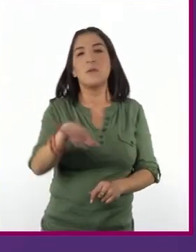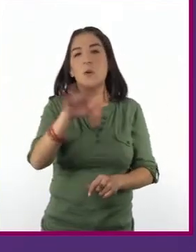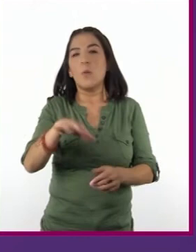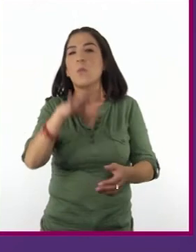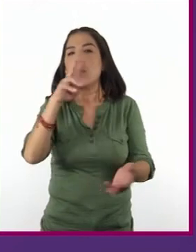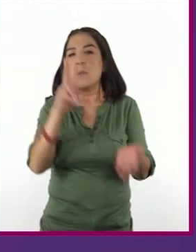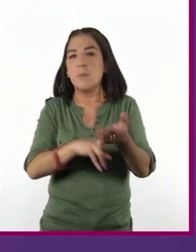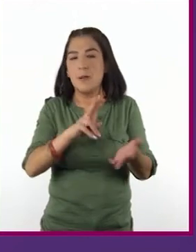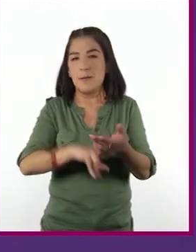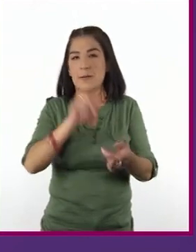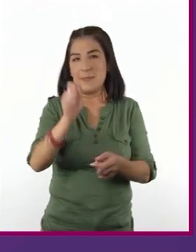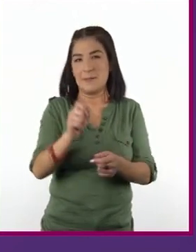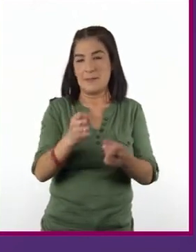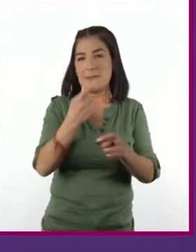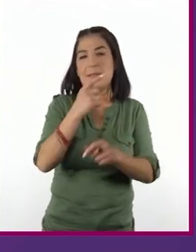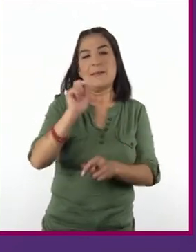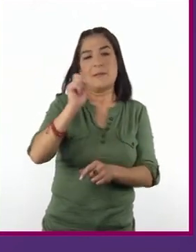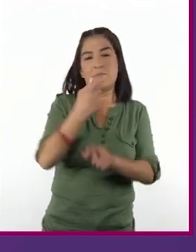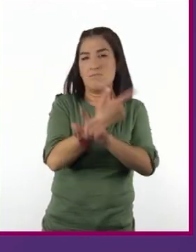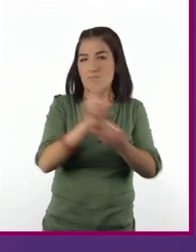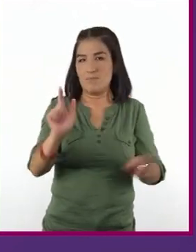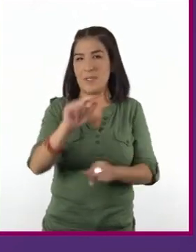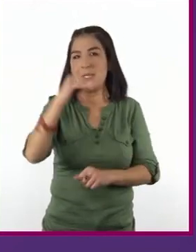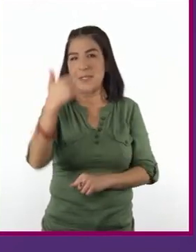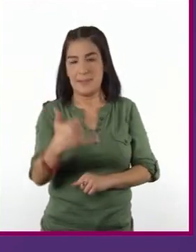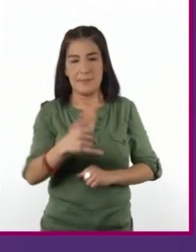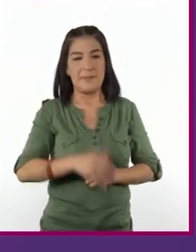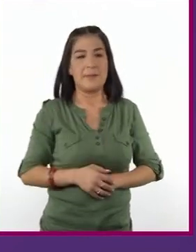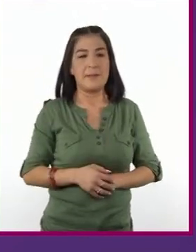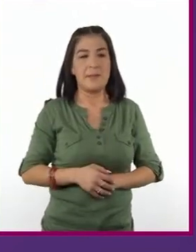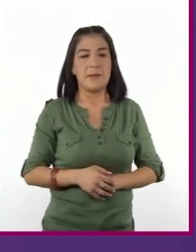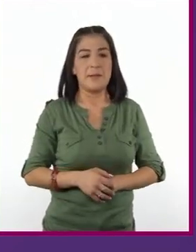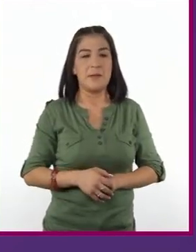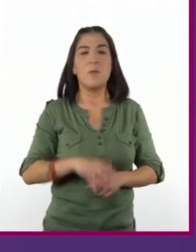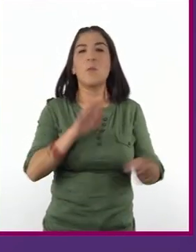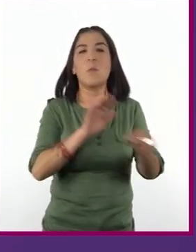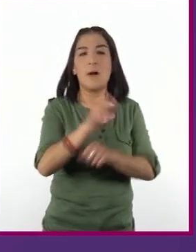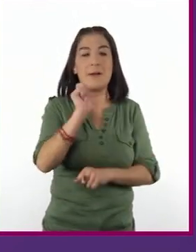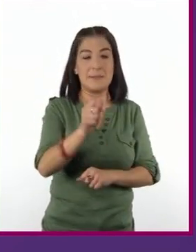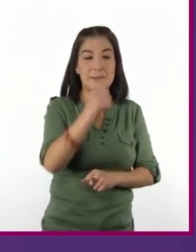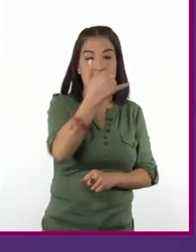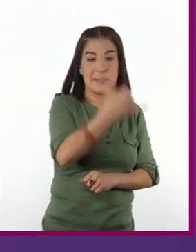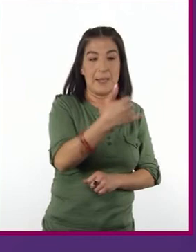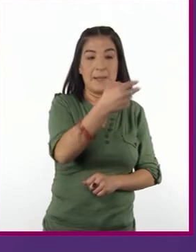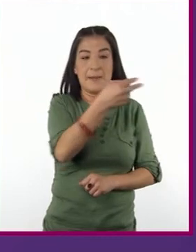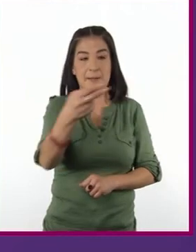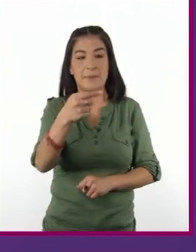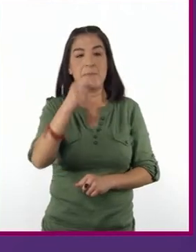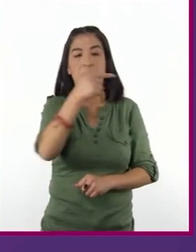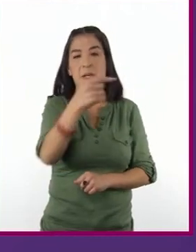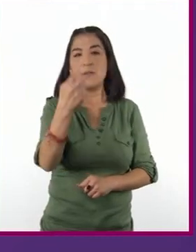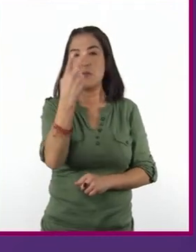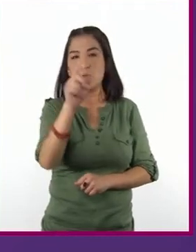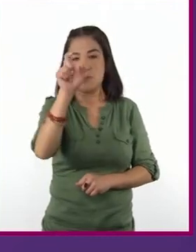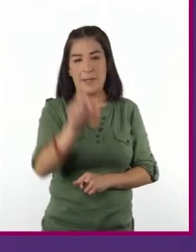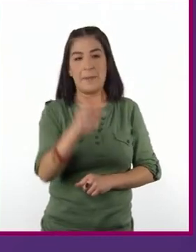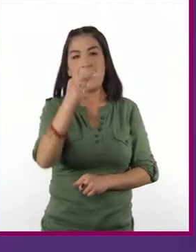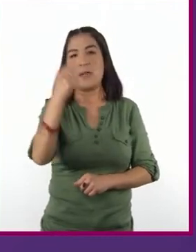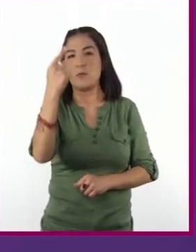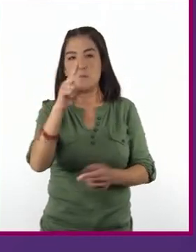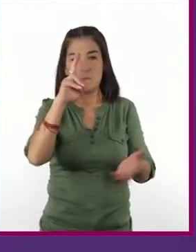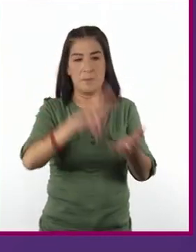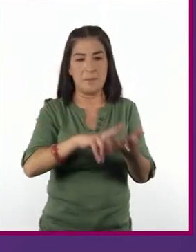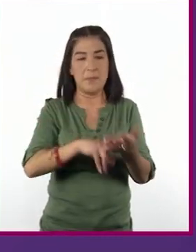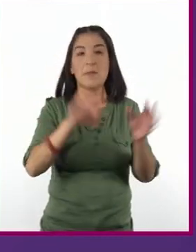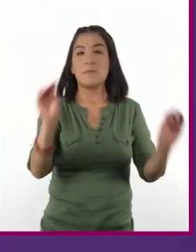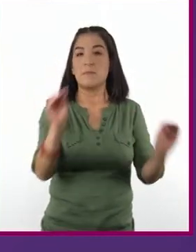valores de la variable dependiente y. Empecemos con y igual a menos 2x menos 1. Sustituimos los valores de